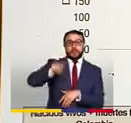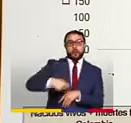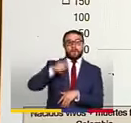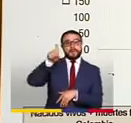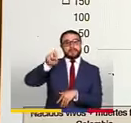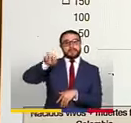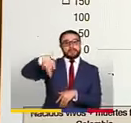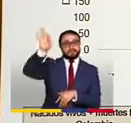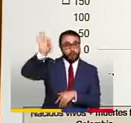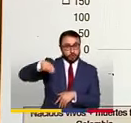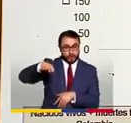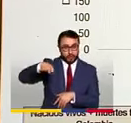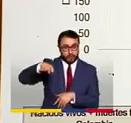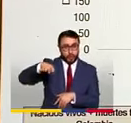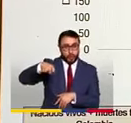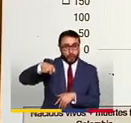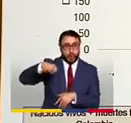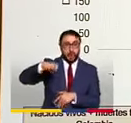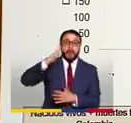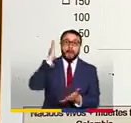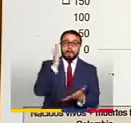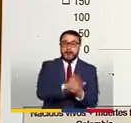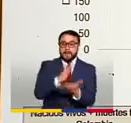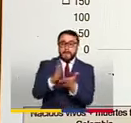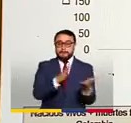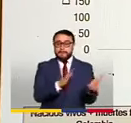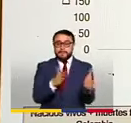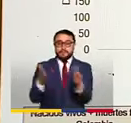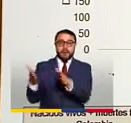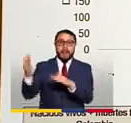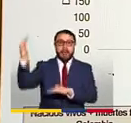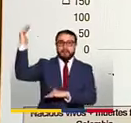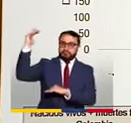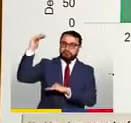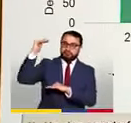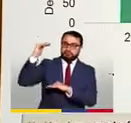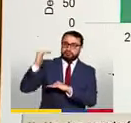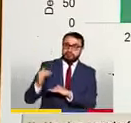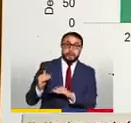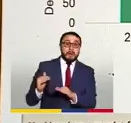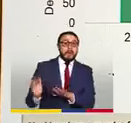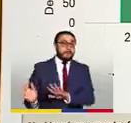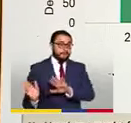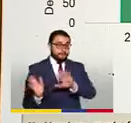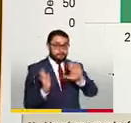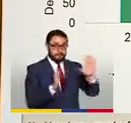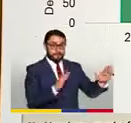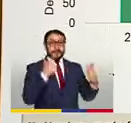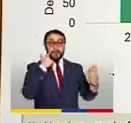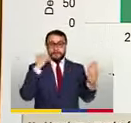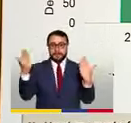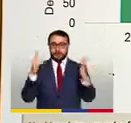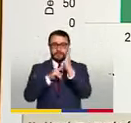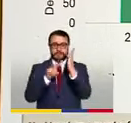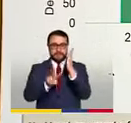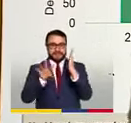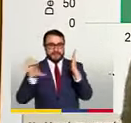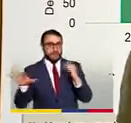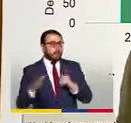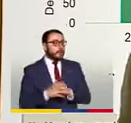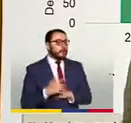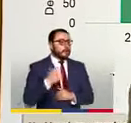37,6% en casos. Pero si vamos al 2025, entonces la tasa de